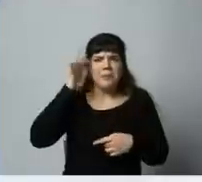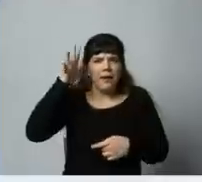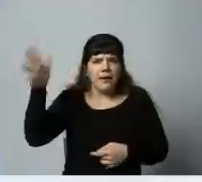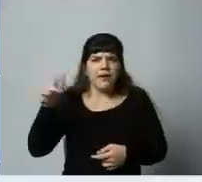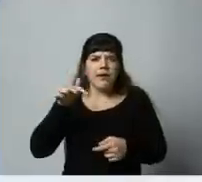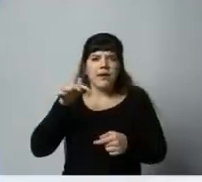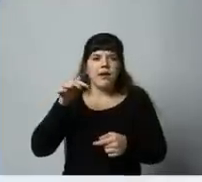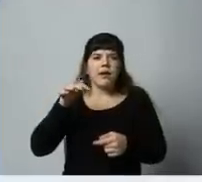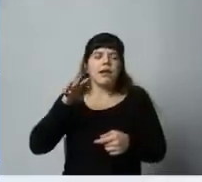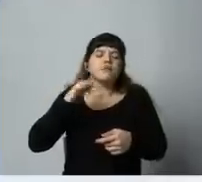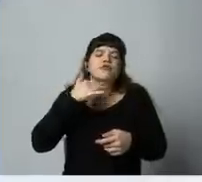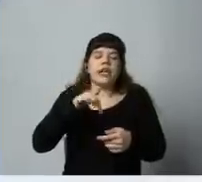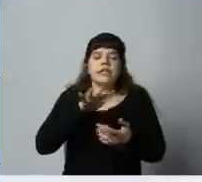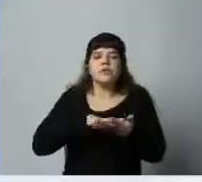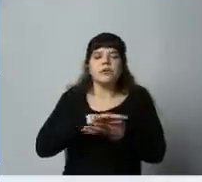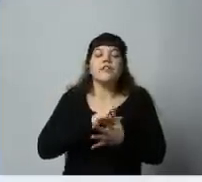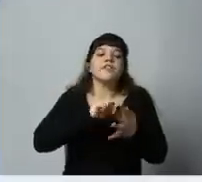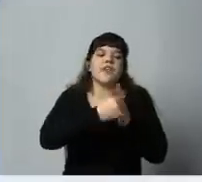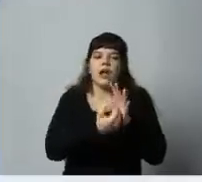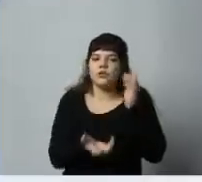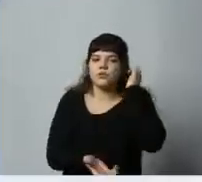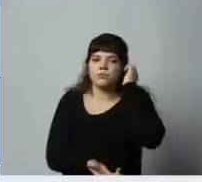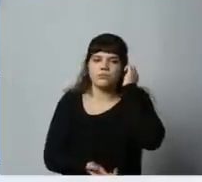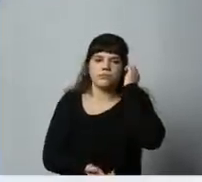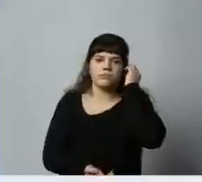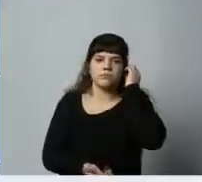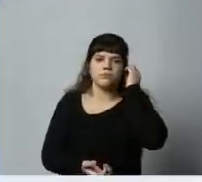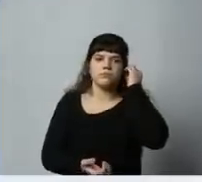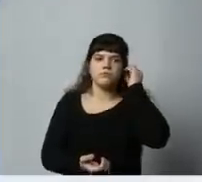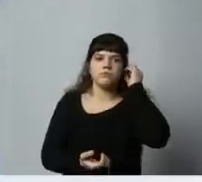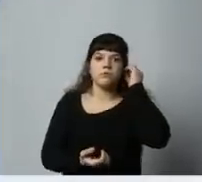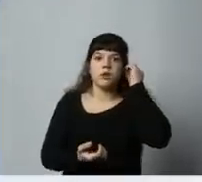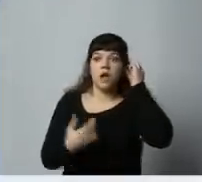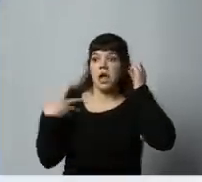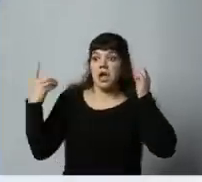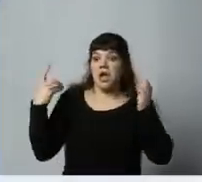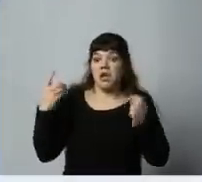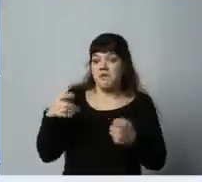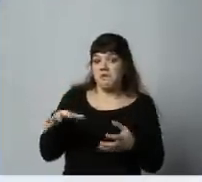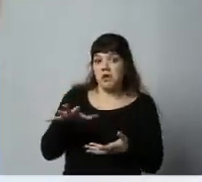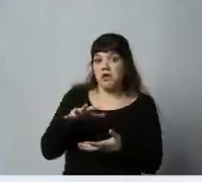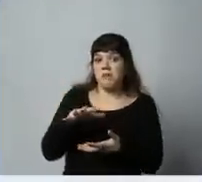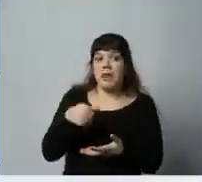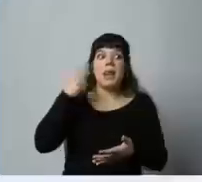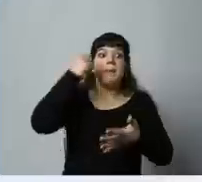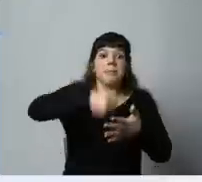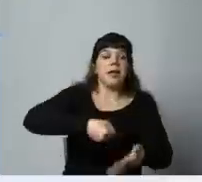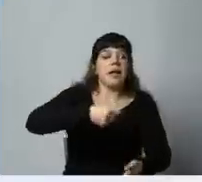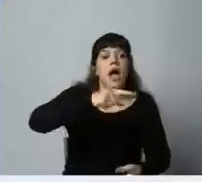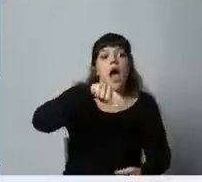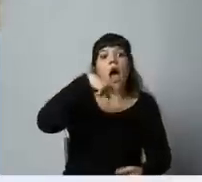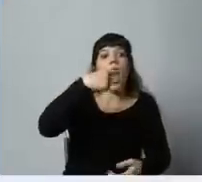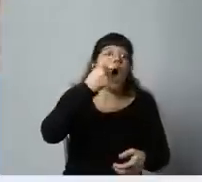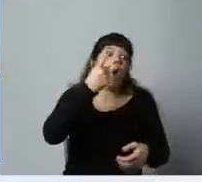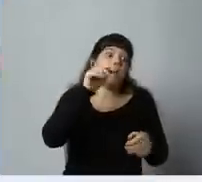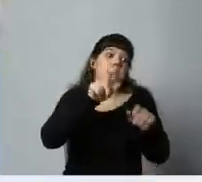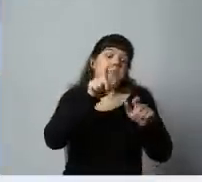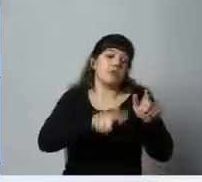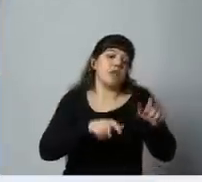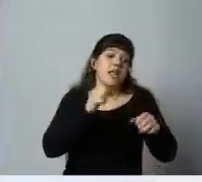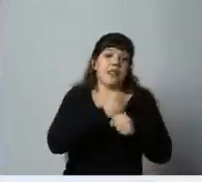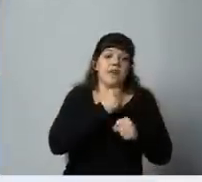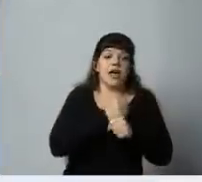esto pasara en un banco no que el jefe de sección eh le pega al cajero porque no